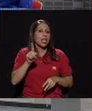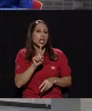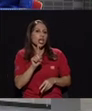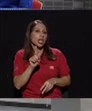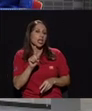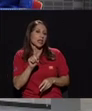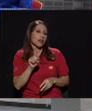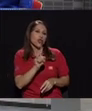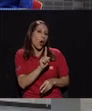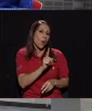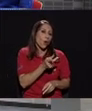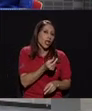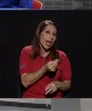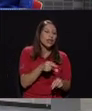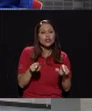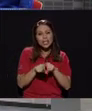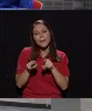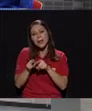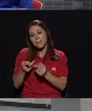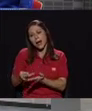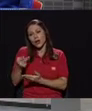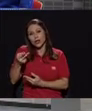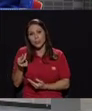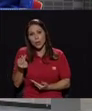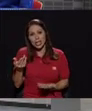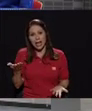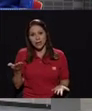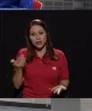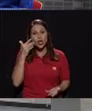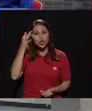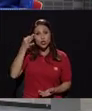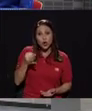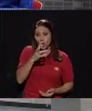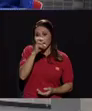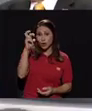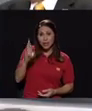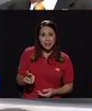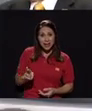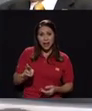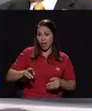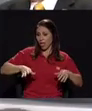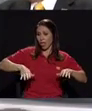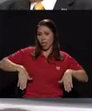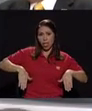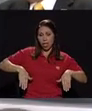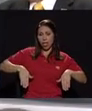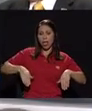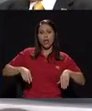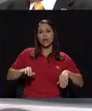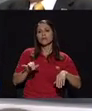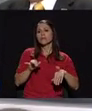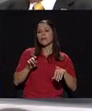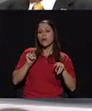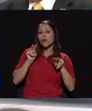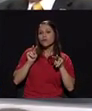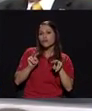no monetarios como valores monetarios. Yo creo que en Costa Rica nadie ha hecho ninguna valoración todavía